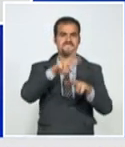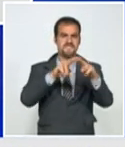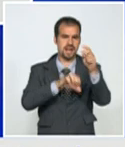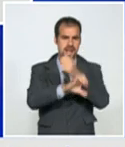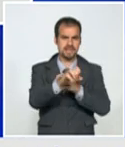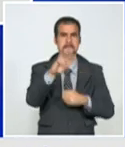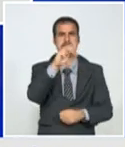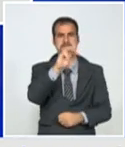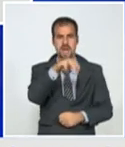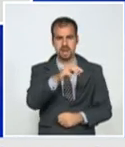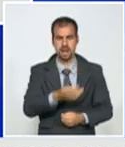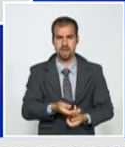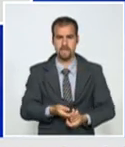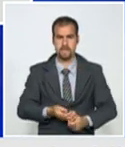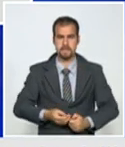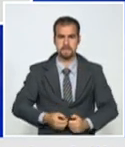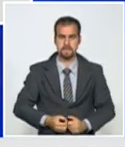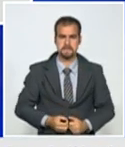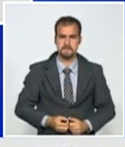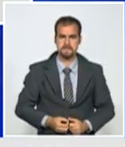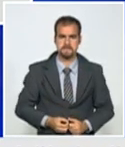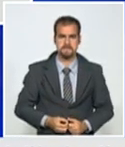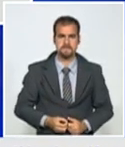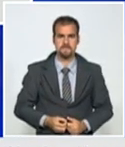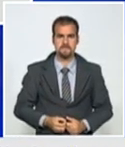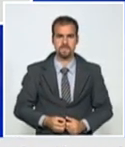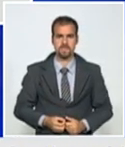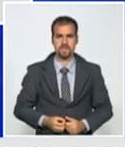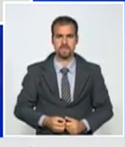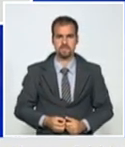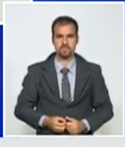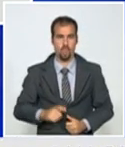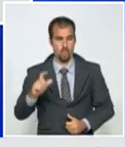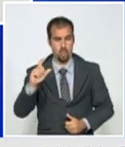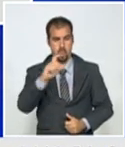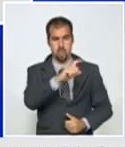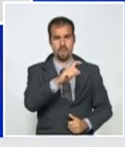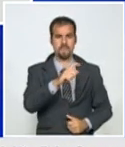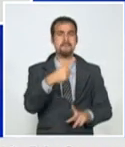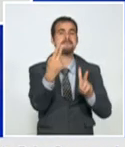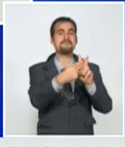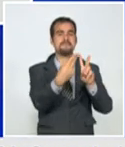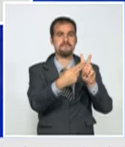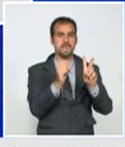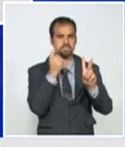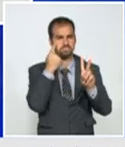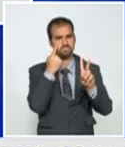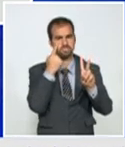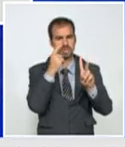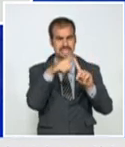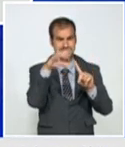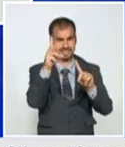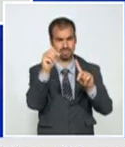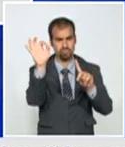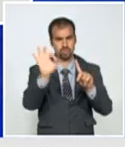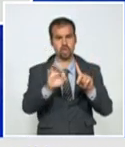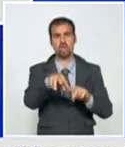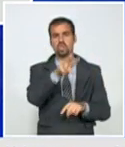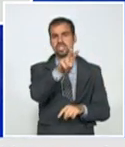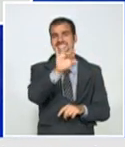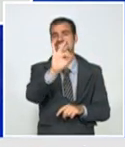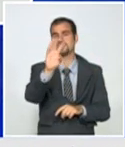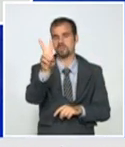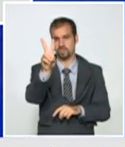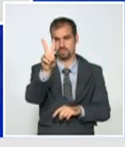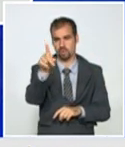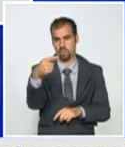Marianao. Y después aparece Bayamo con una tasa de 272,8